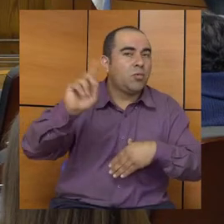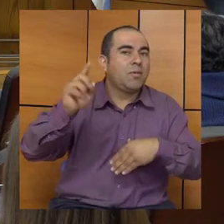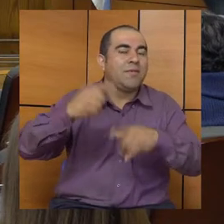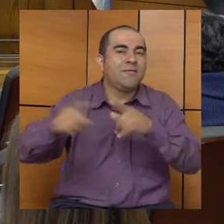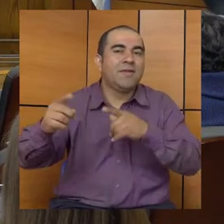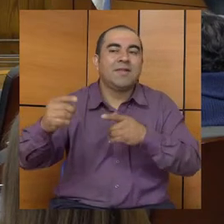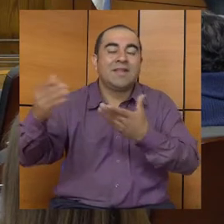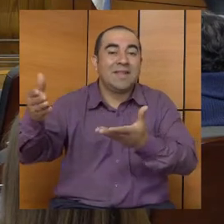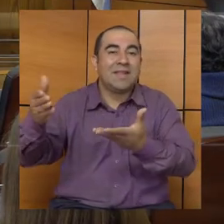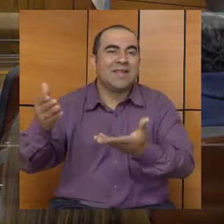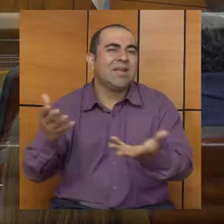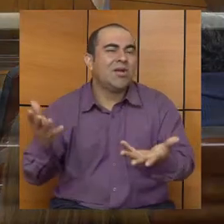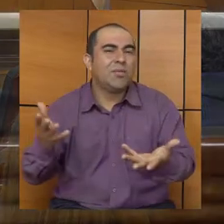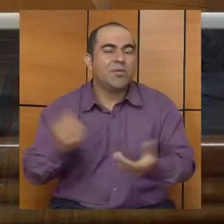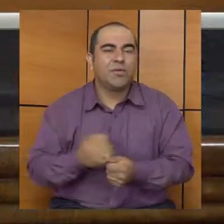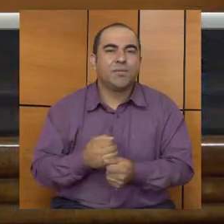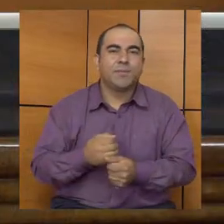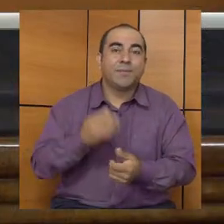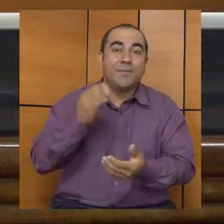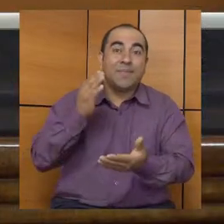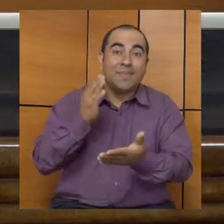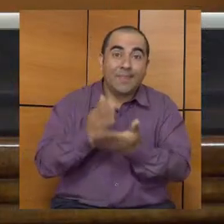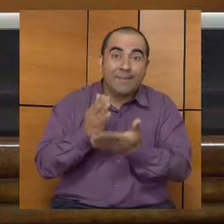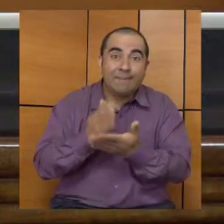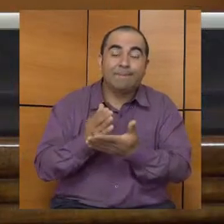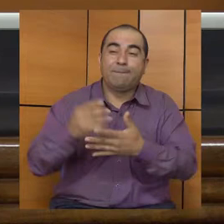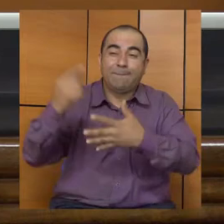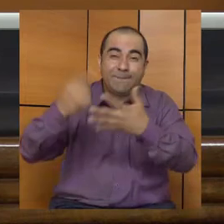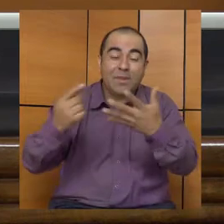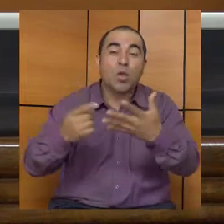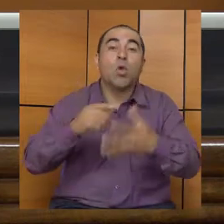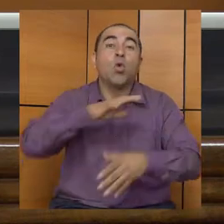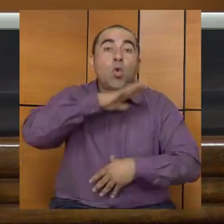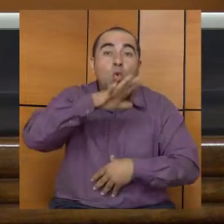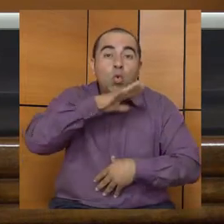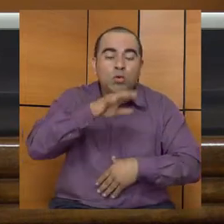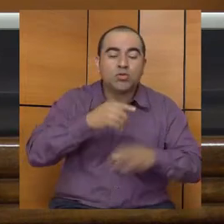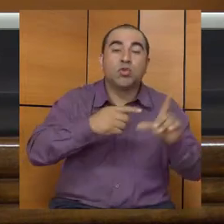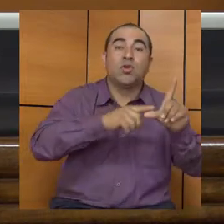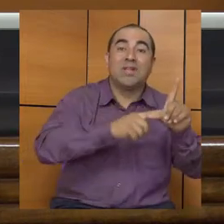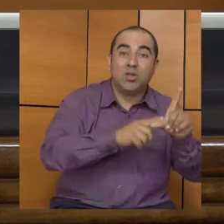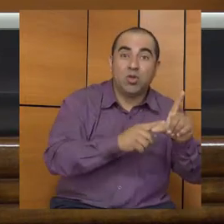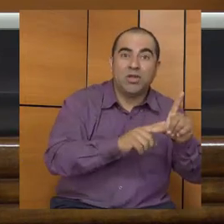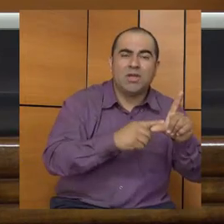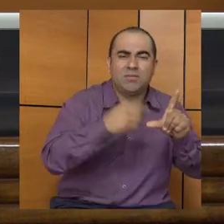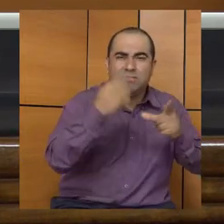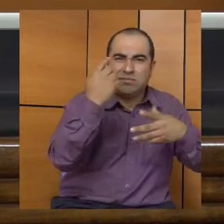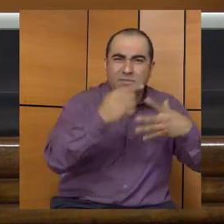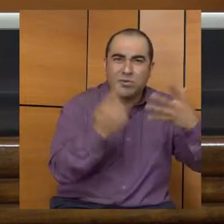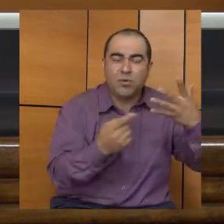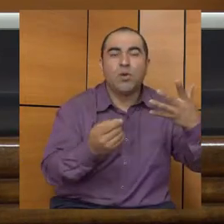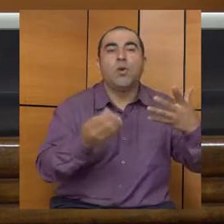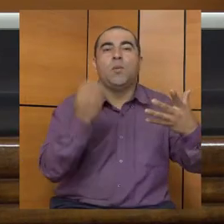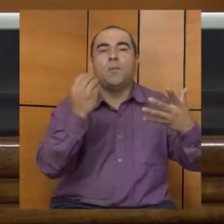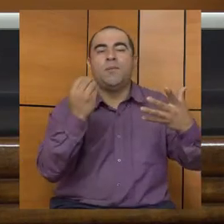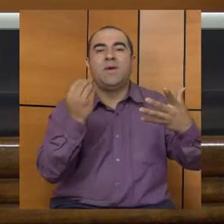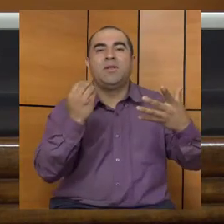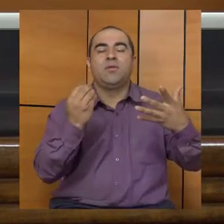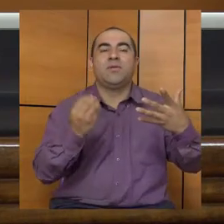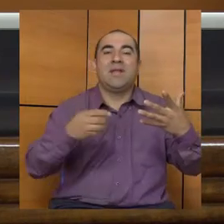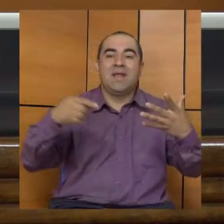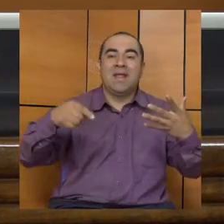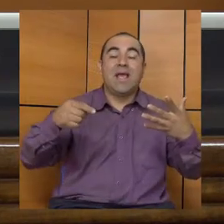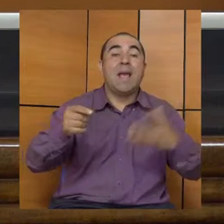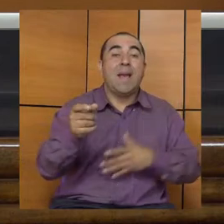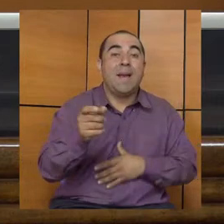en la educación del uso de la tecnología no puede quedar tampoco ninguna persona mayor detrás. O sea, no podemos